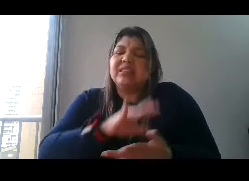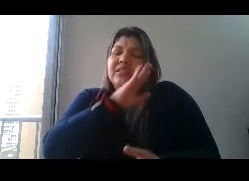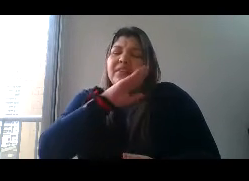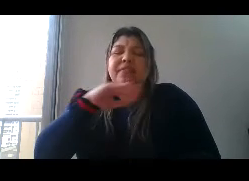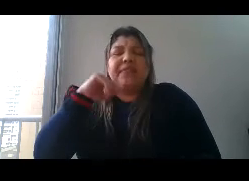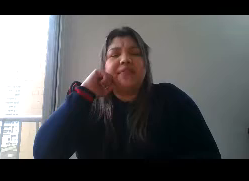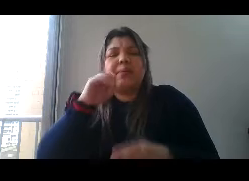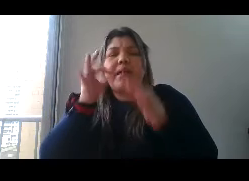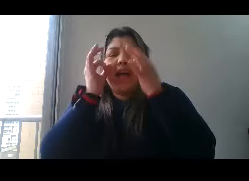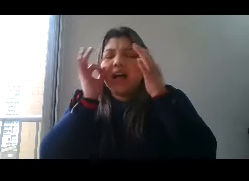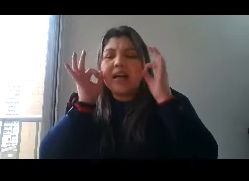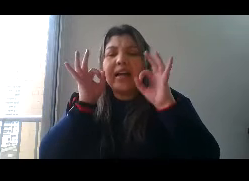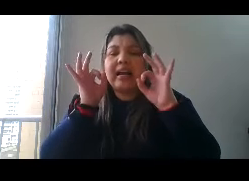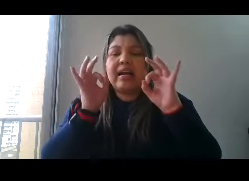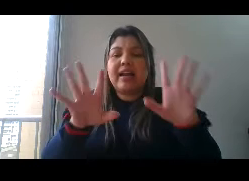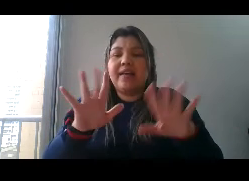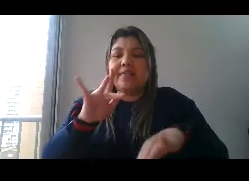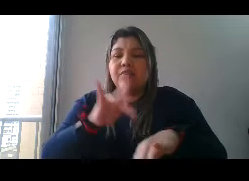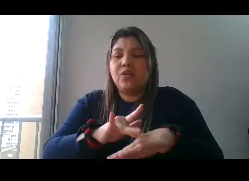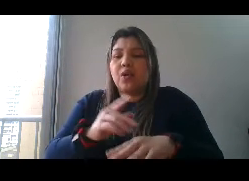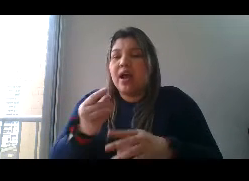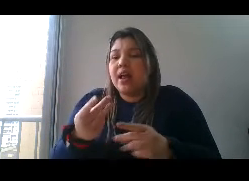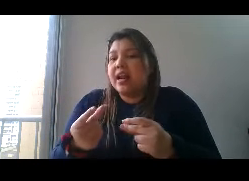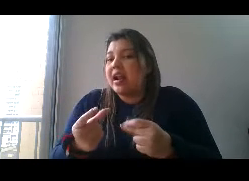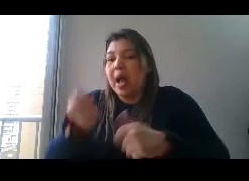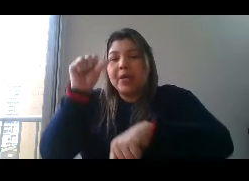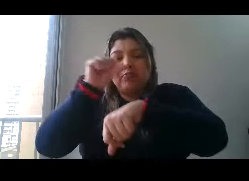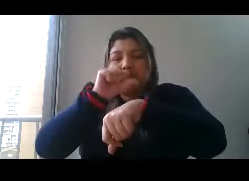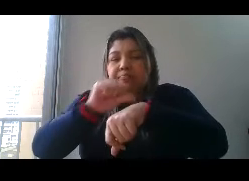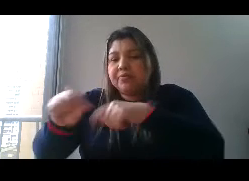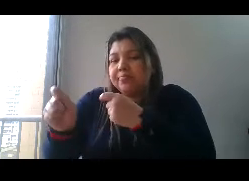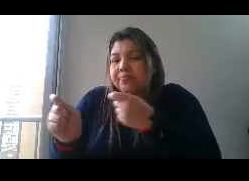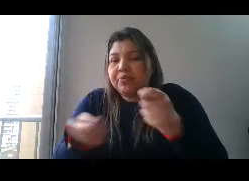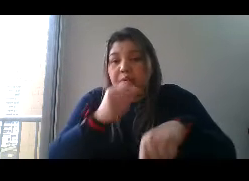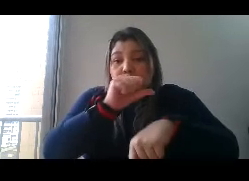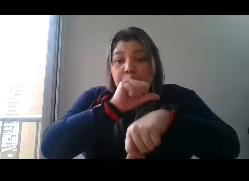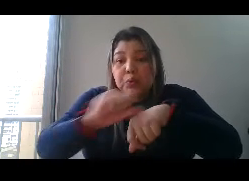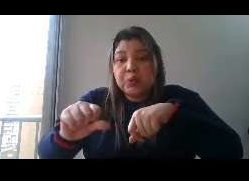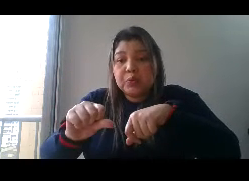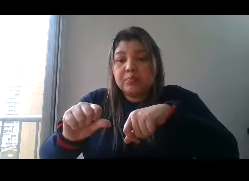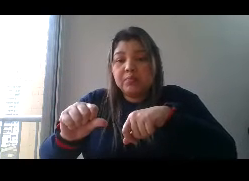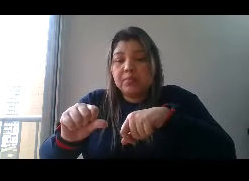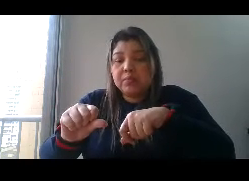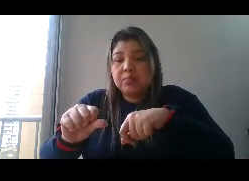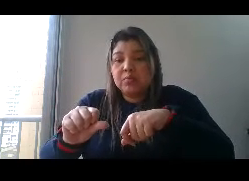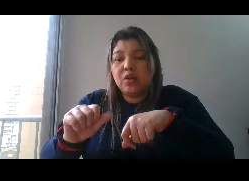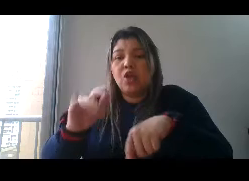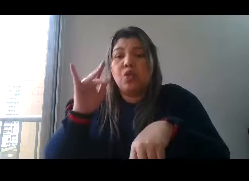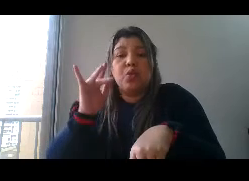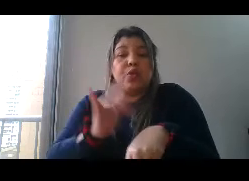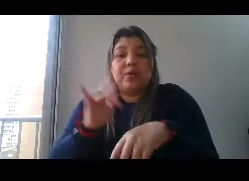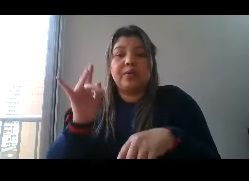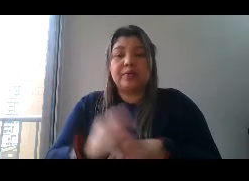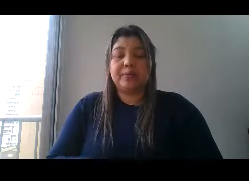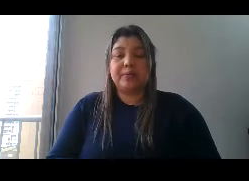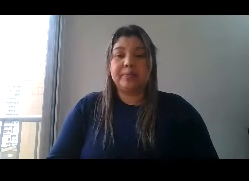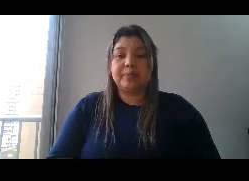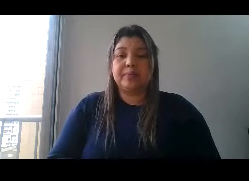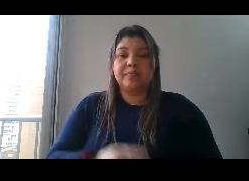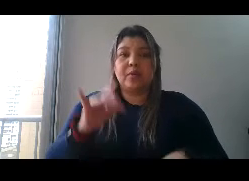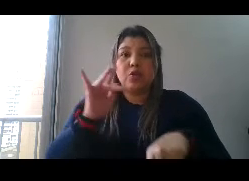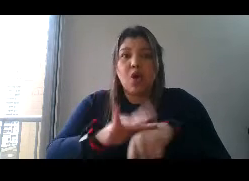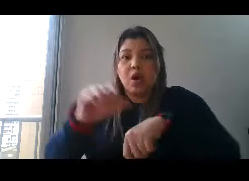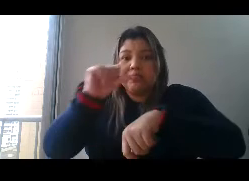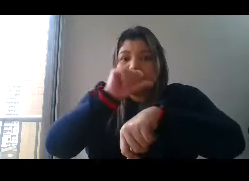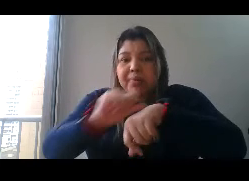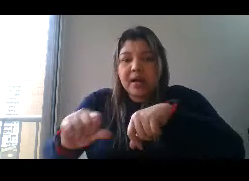que hay que hacerle un procedimiento quirúrgico, y el procedimiento quirúrgico puede determinar en un